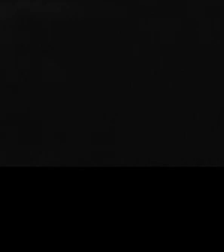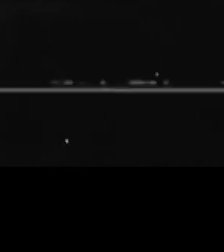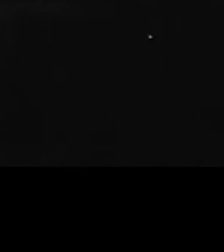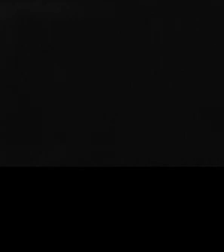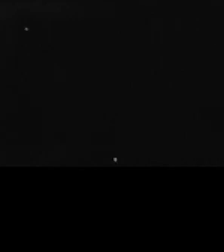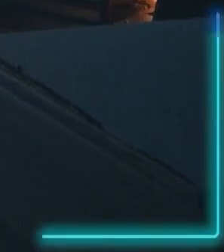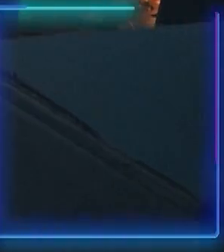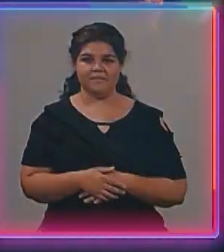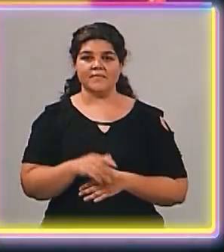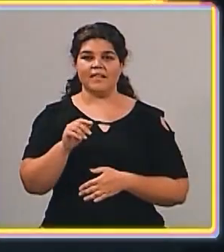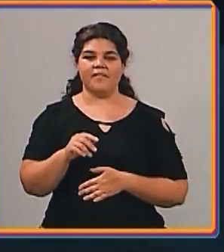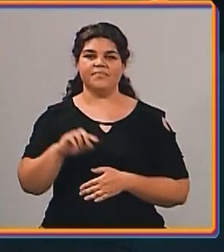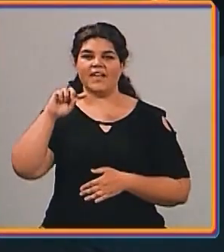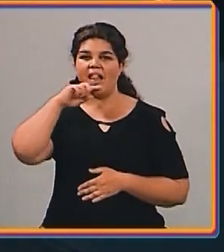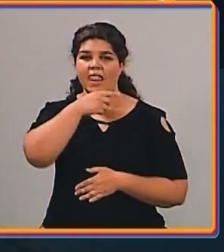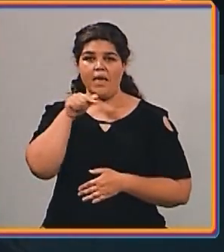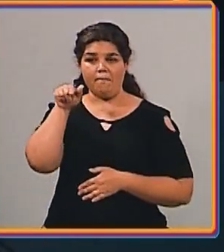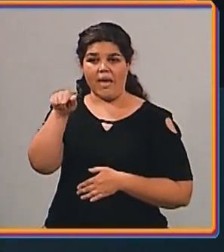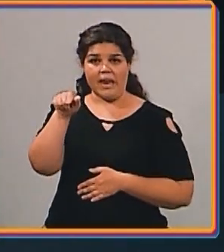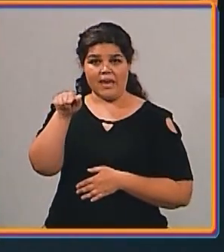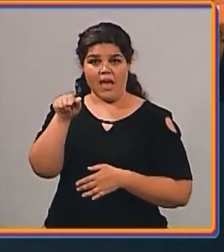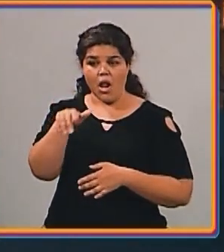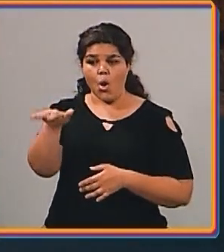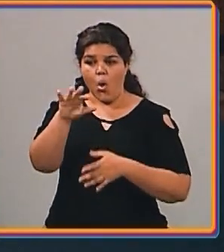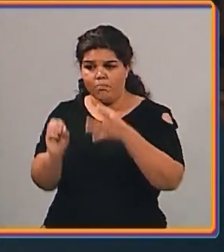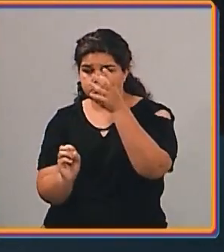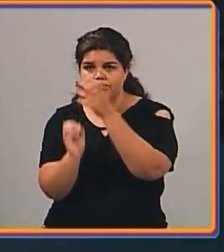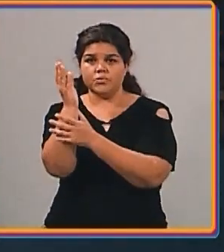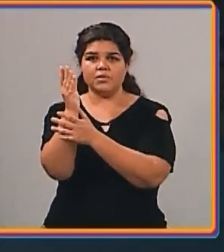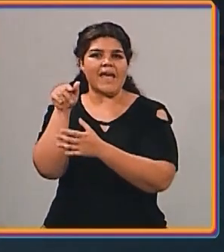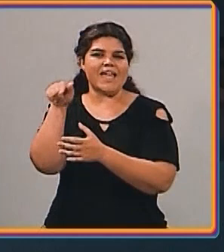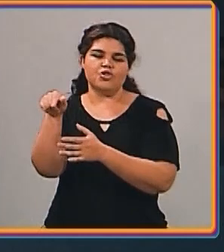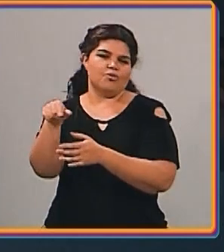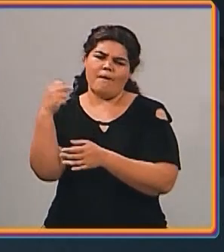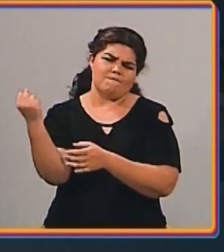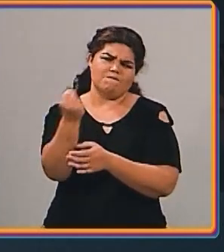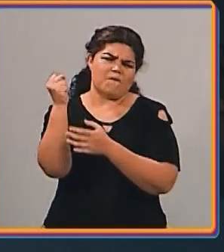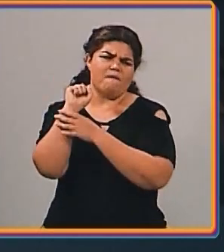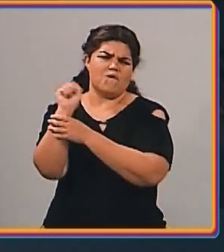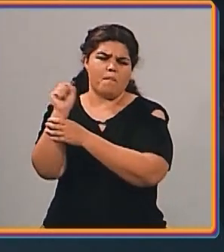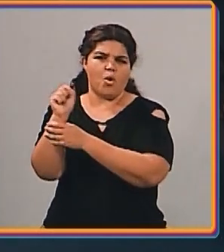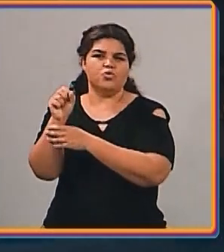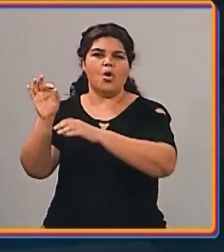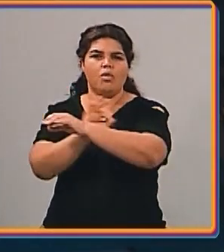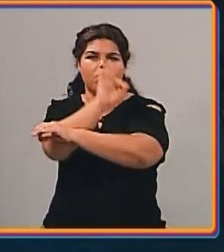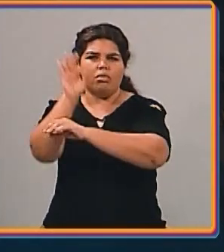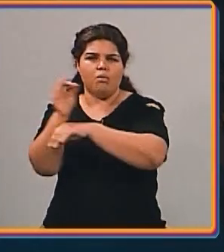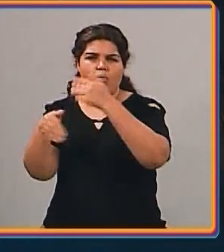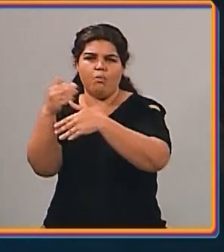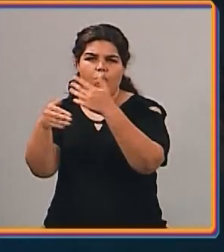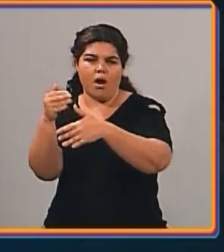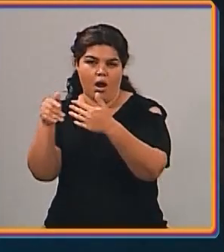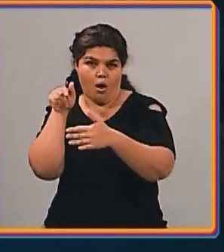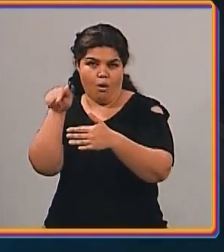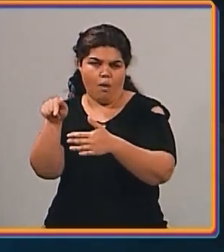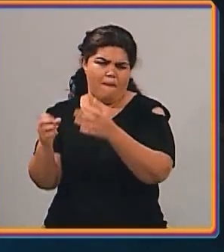En Alemania surgieron quienes hasta el día de hoy son referentes en materia de juegos de mesa, y Klaus Teuber es uno de ellos. El bueno